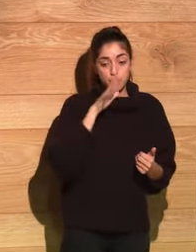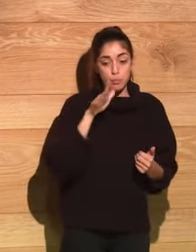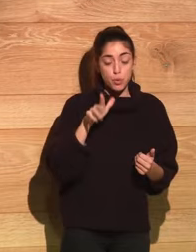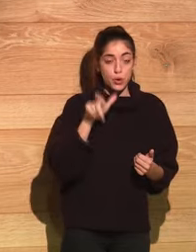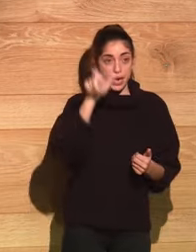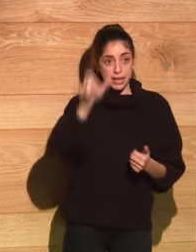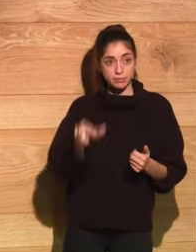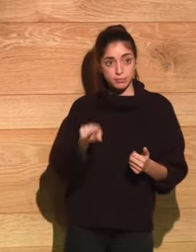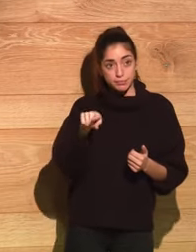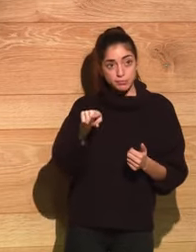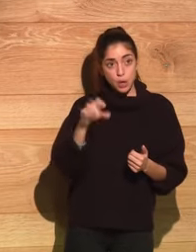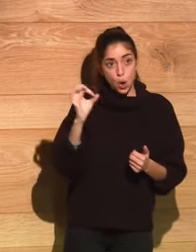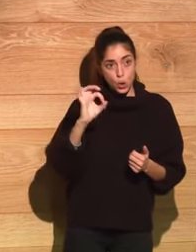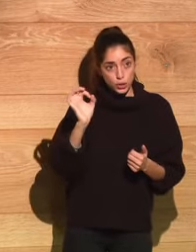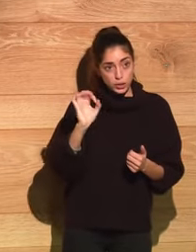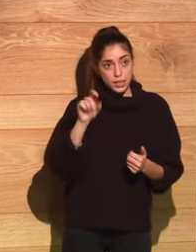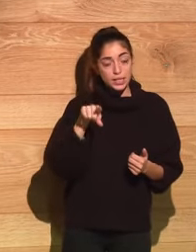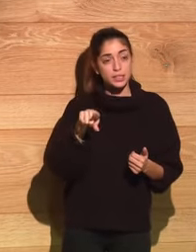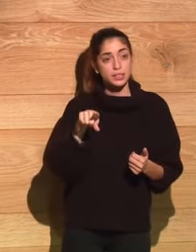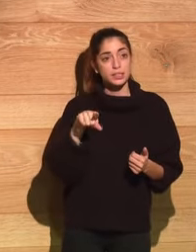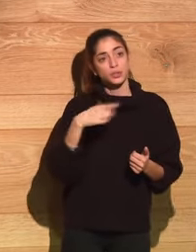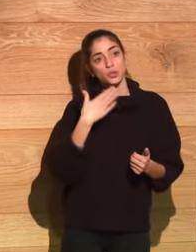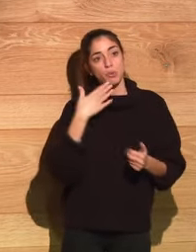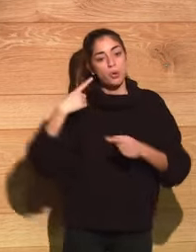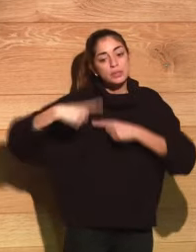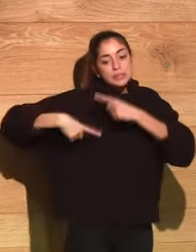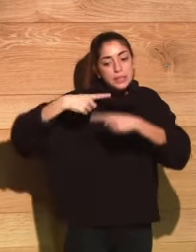intentaron atraer las tradiciones